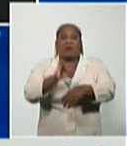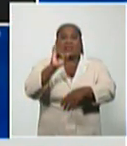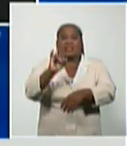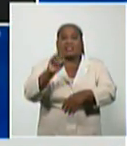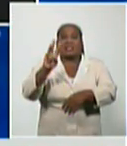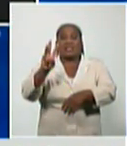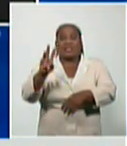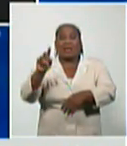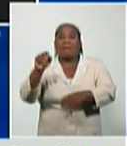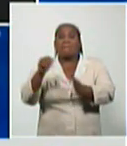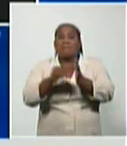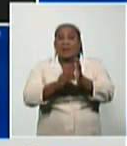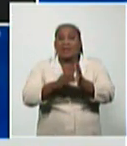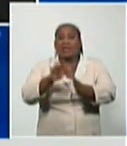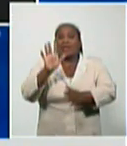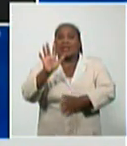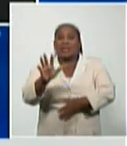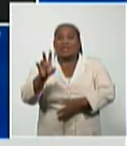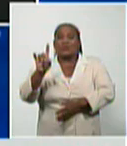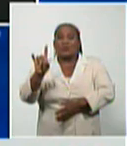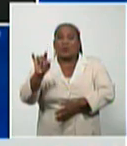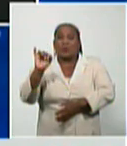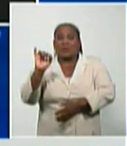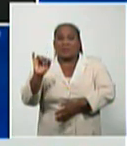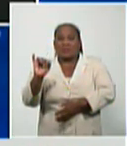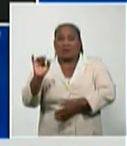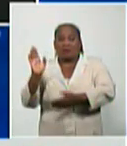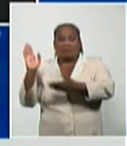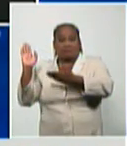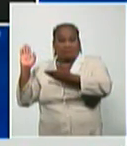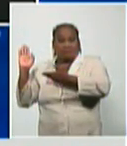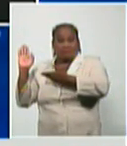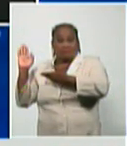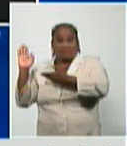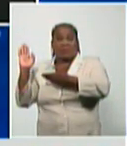63.596, y con el mayor número de fallecidos,